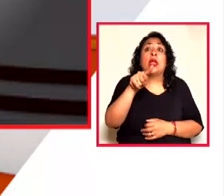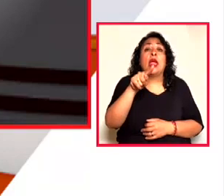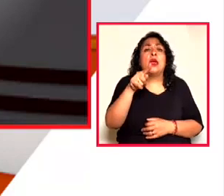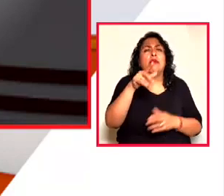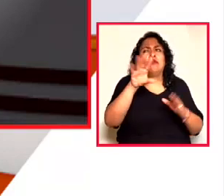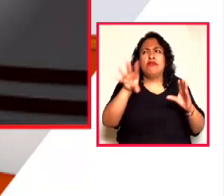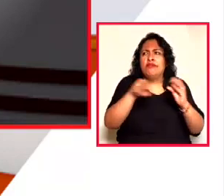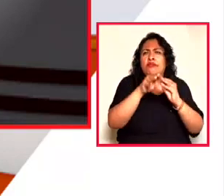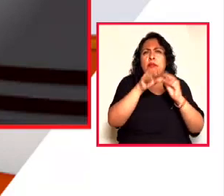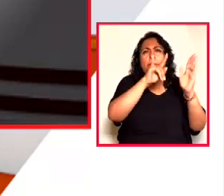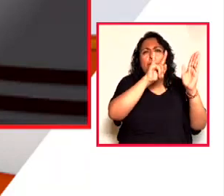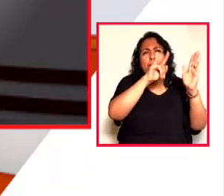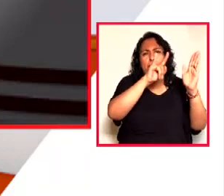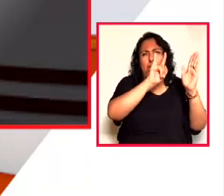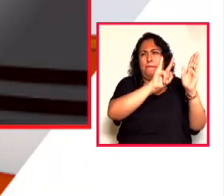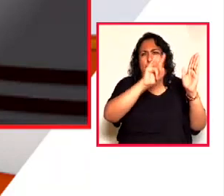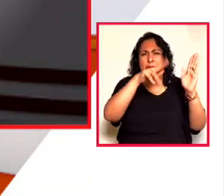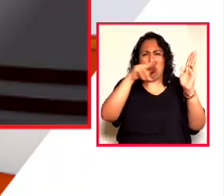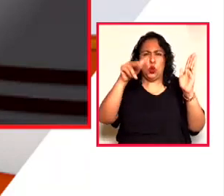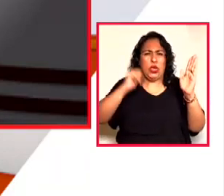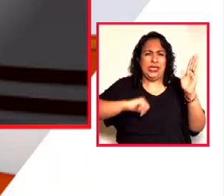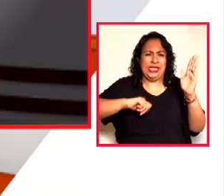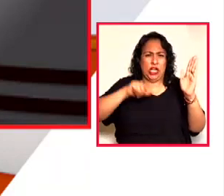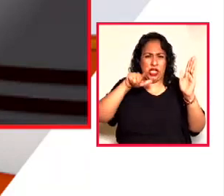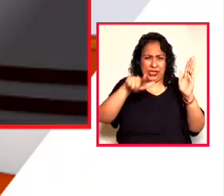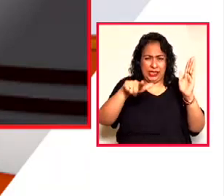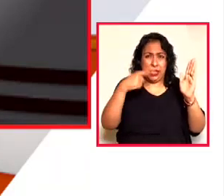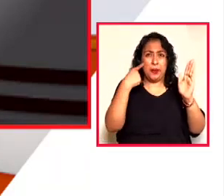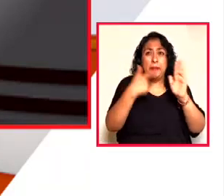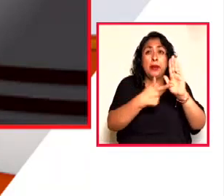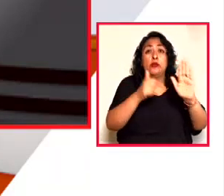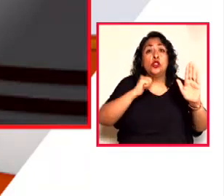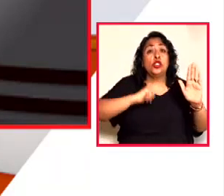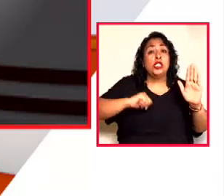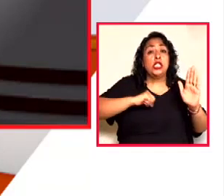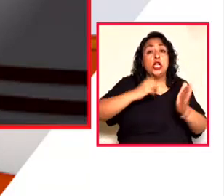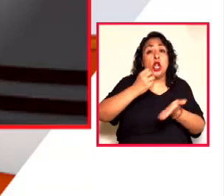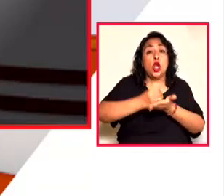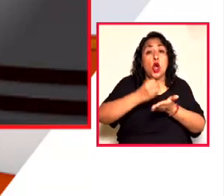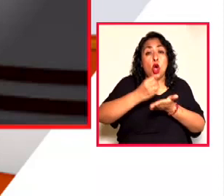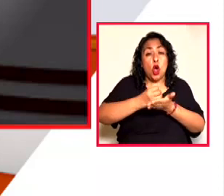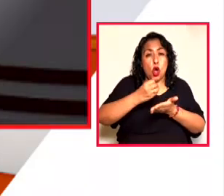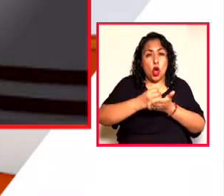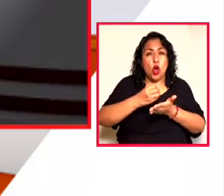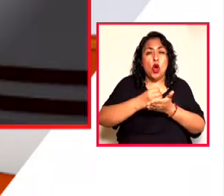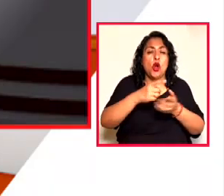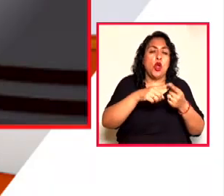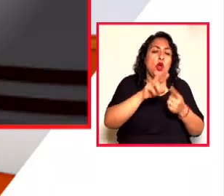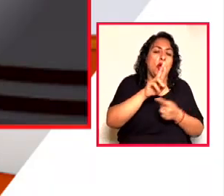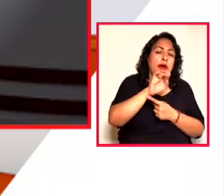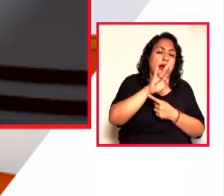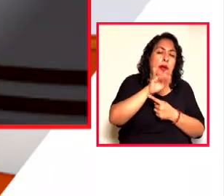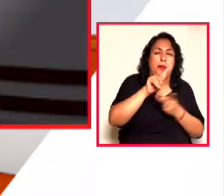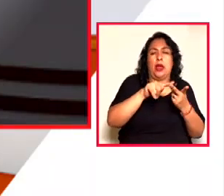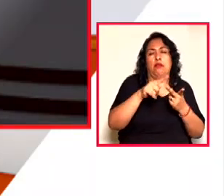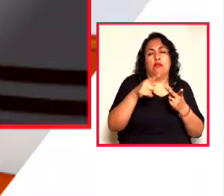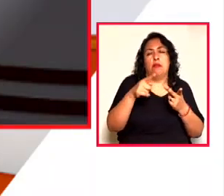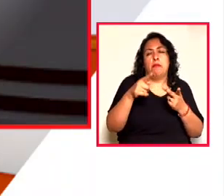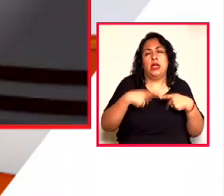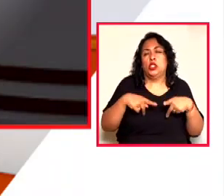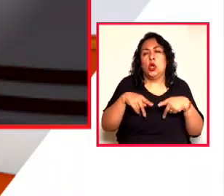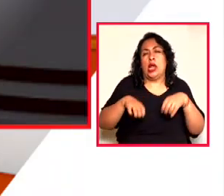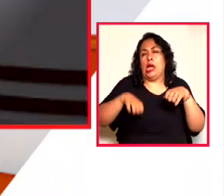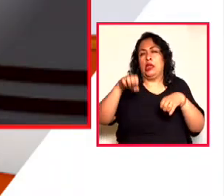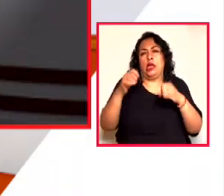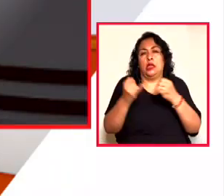del siglo XVII, exhibe obras del llamado Siglo de Oro neerlandés, tanto de Rembrandt como de sus contemporáneos. Para platicar